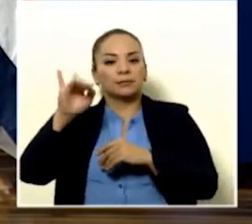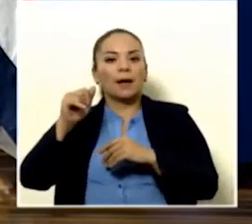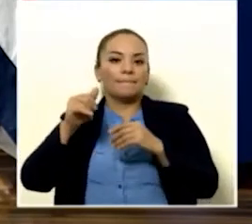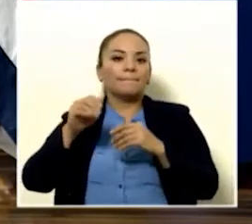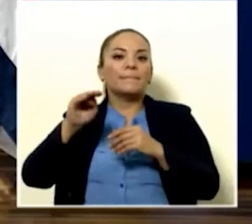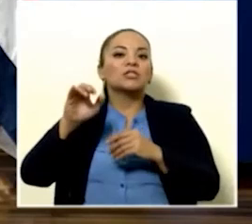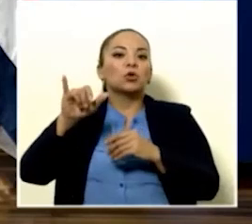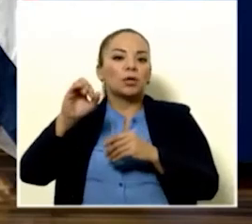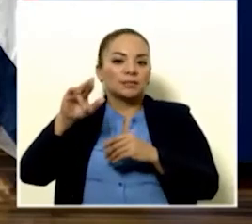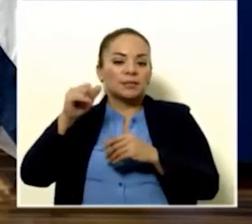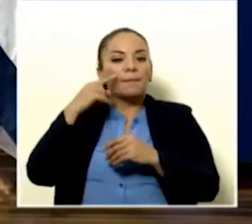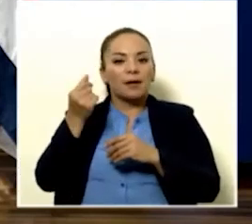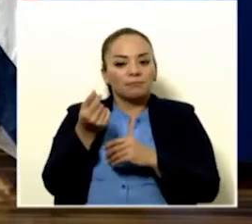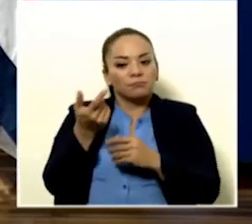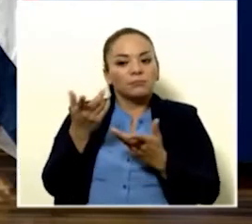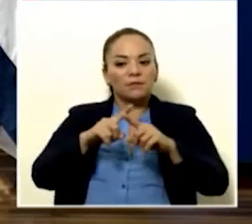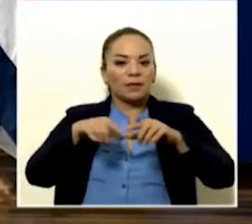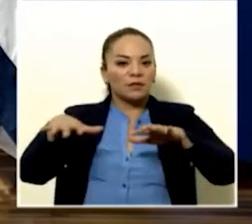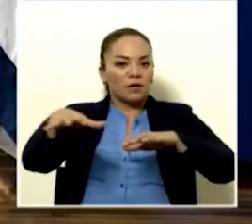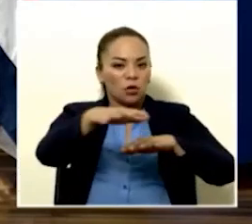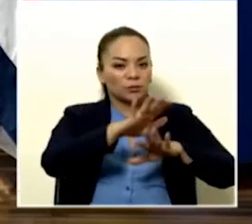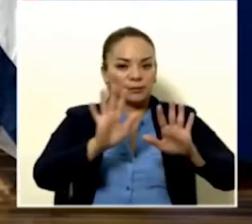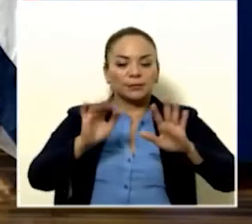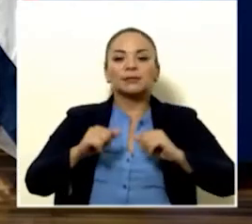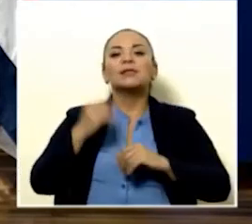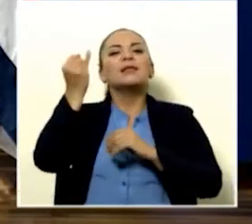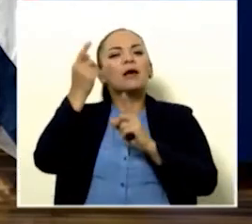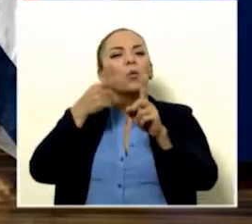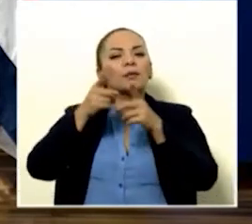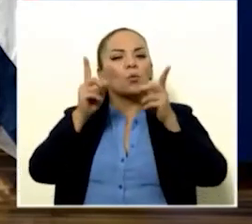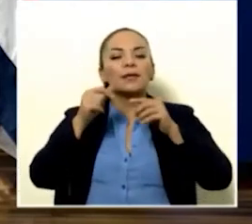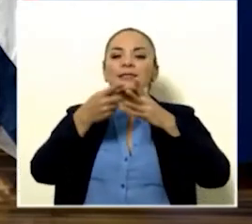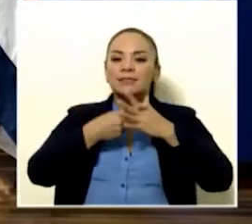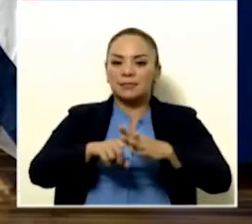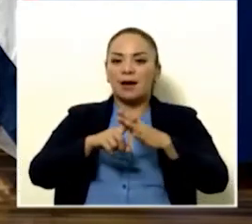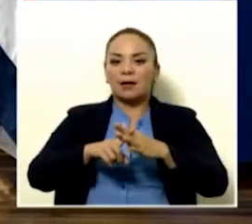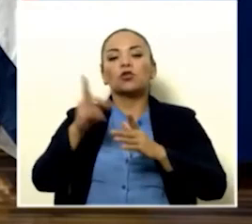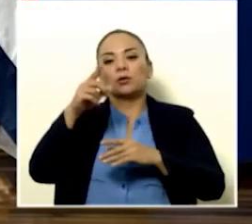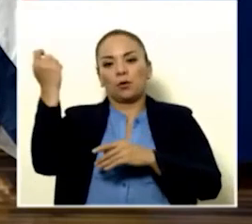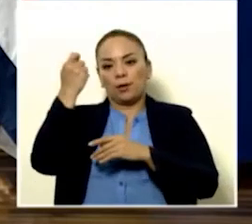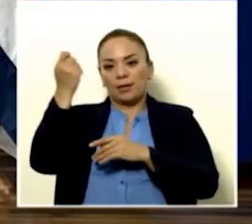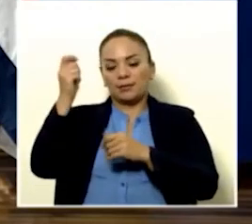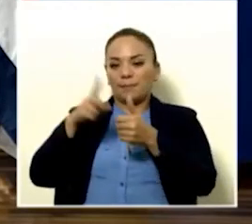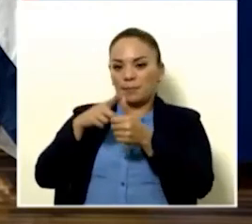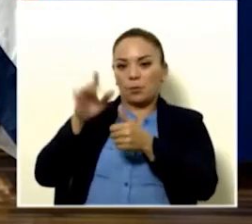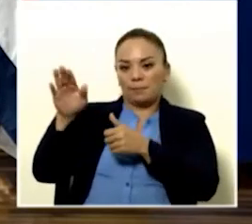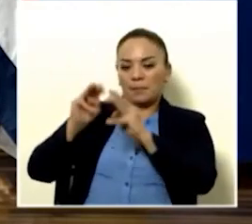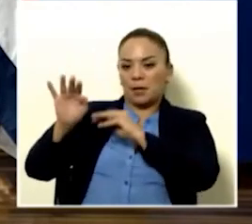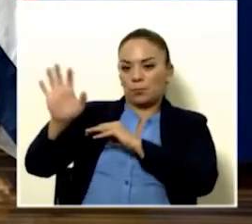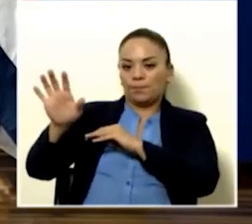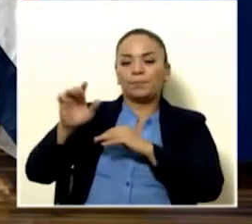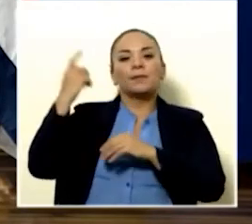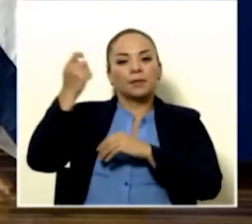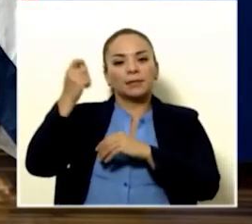permita formar precios en diferentes regiones. La idea en este caso es iniciar con la región Chorotega en el mercado regional